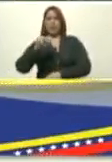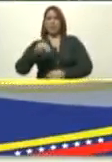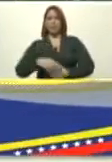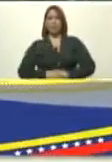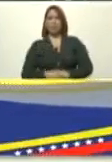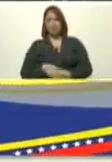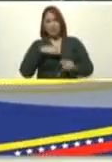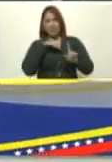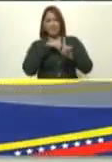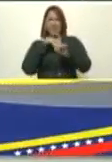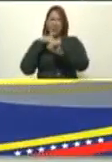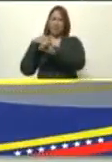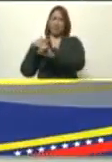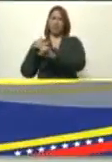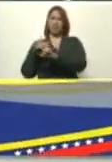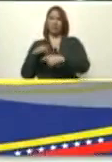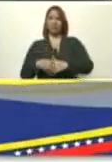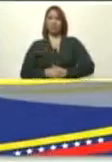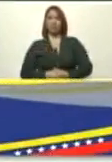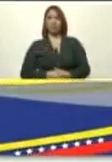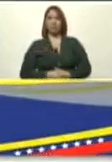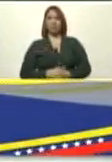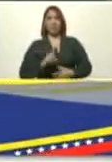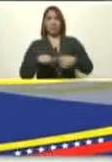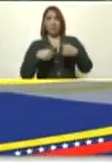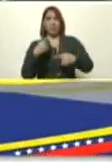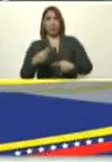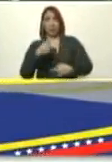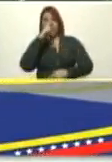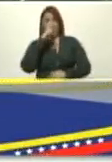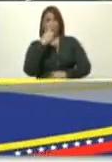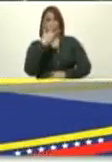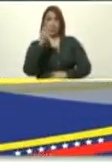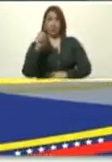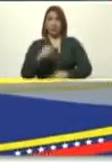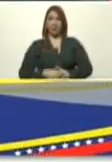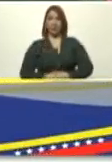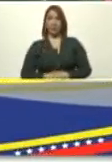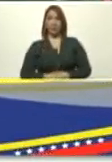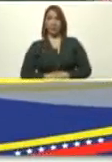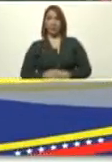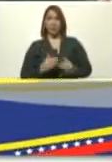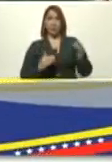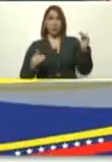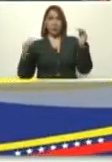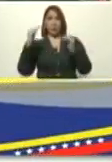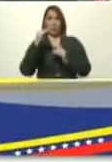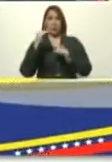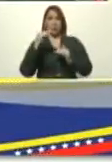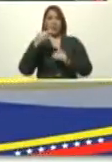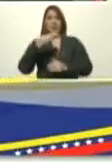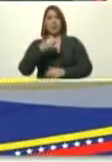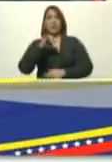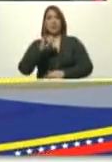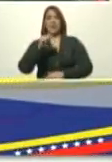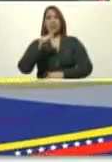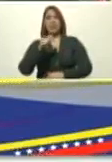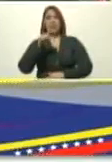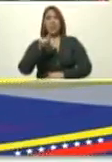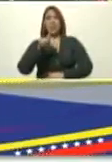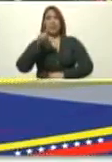Amenaza. Y luego en la década de los 30, con la llegada, el ascenso al poder de Hitler en Alemania,